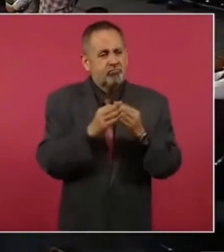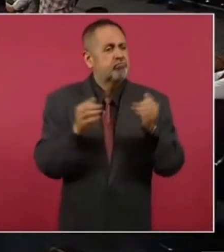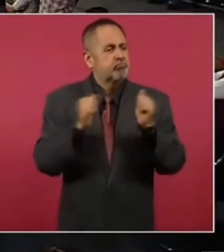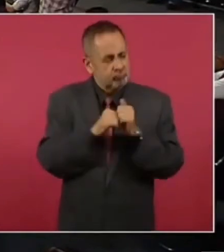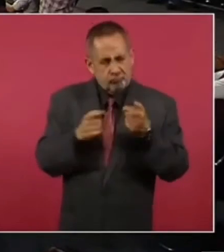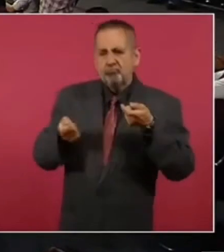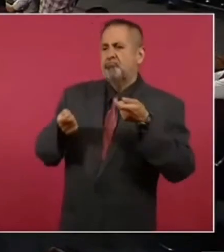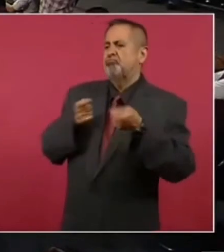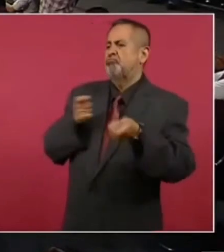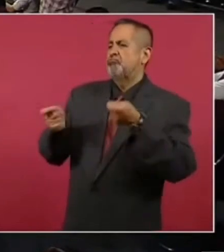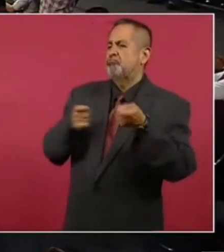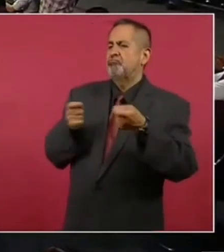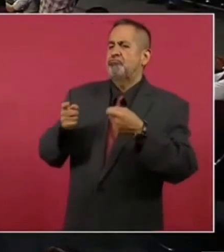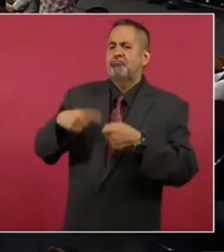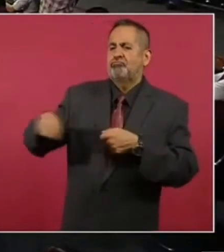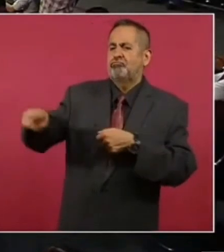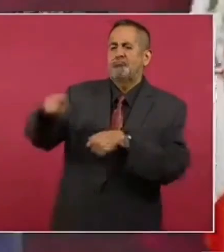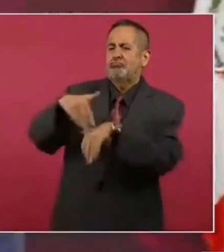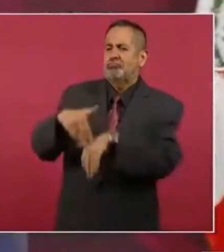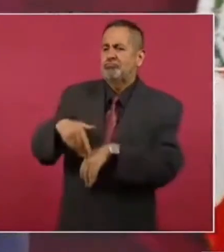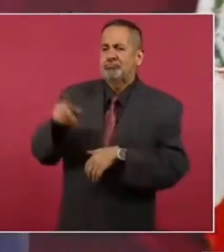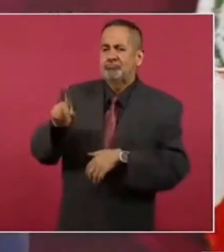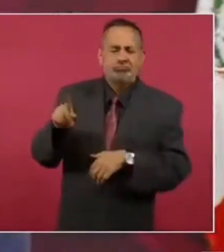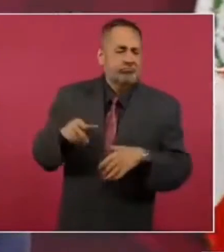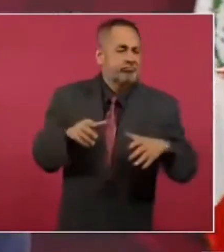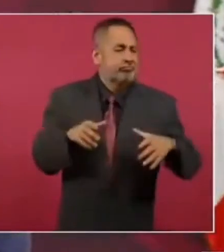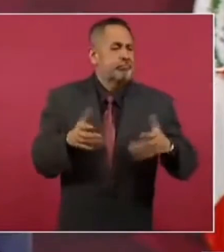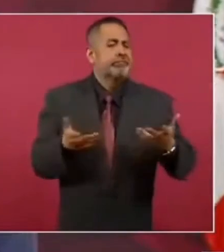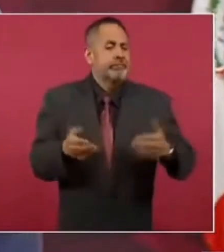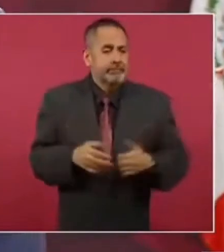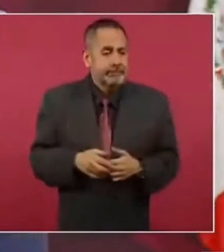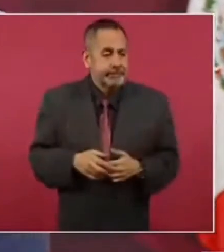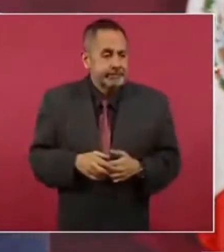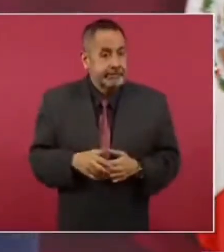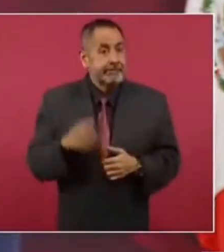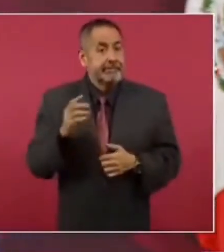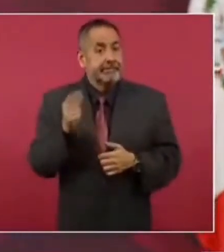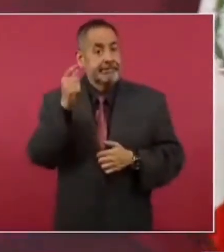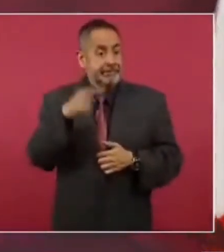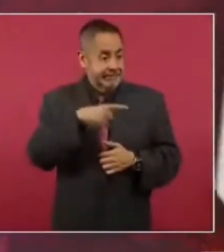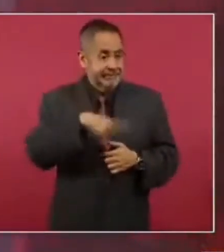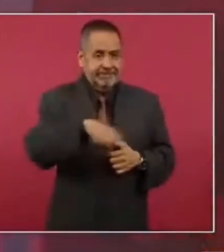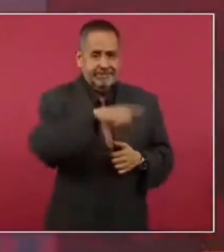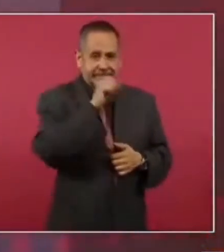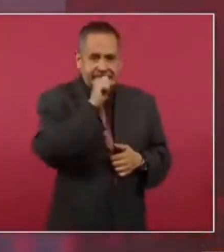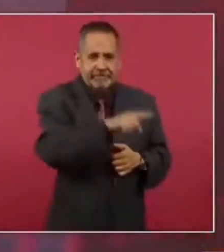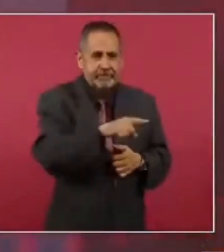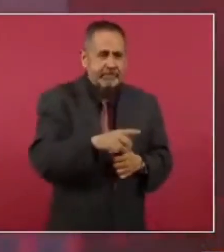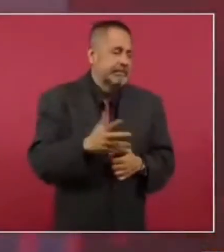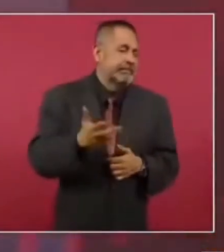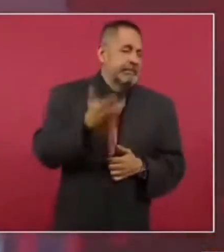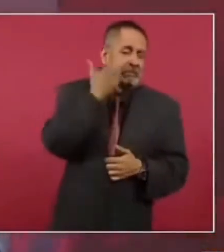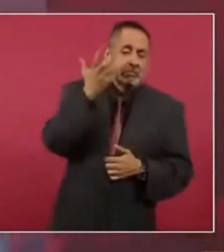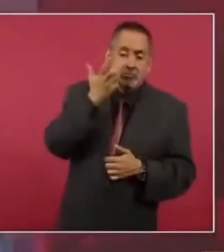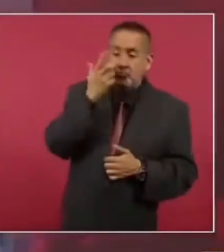antidemocrático. Entonces, ellos mismos impulsaron un supuesto cambio.